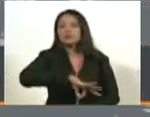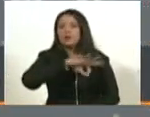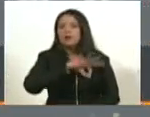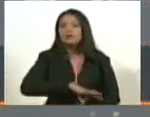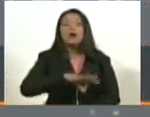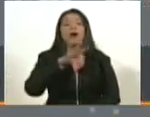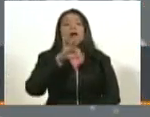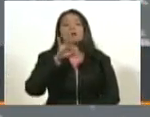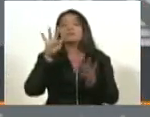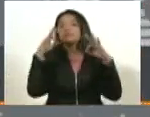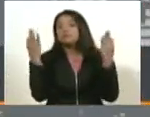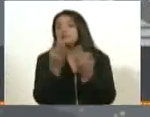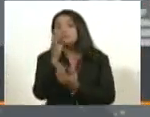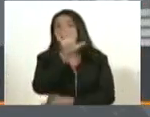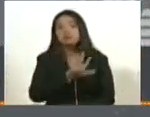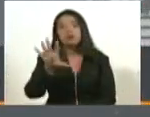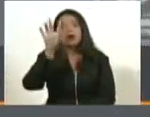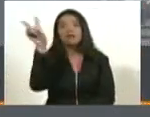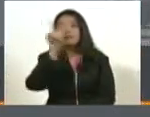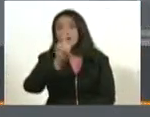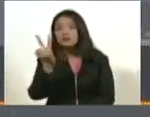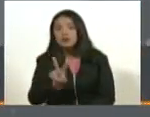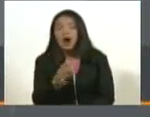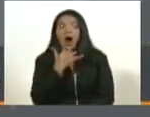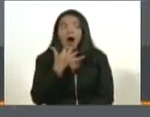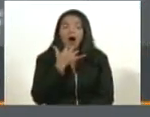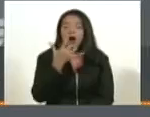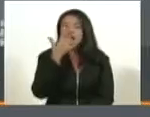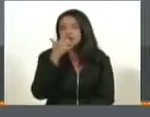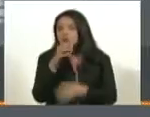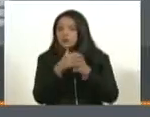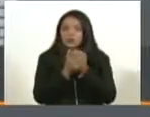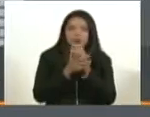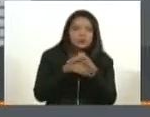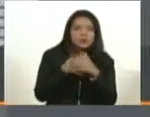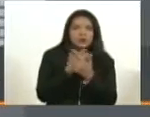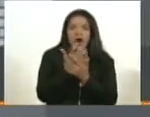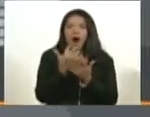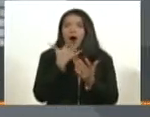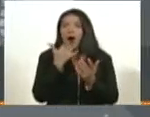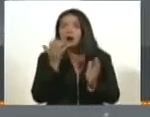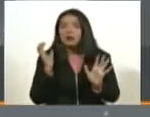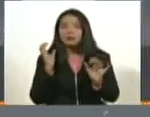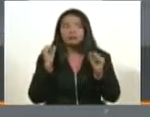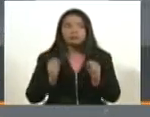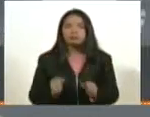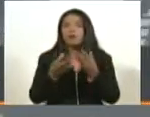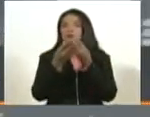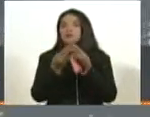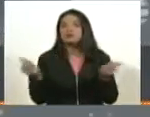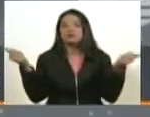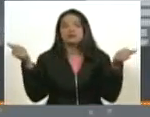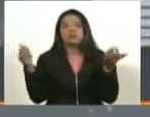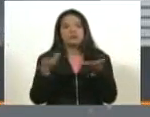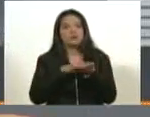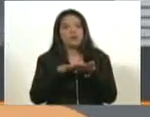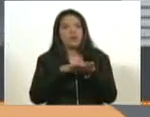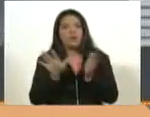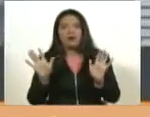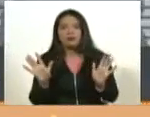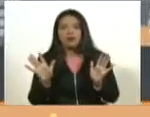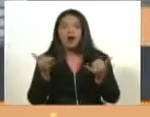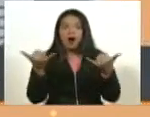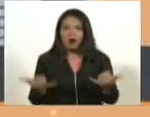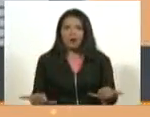hogares venezolanos de una acechanza patológica y anárquica y disolvente como la que